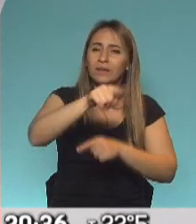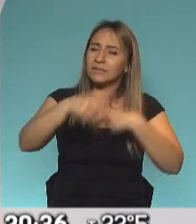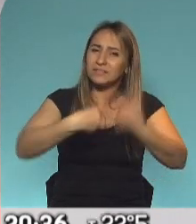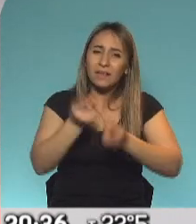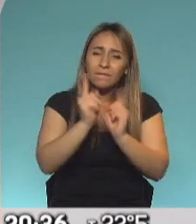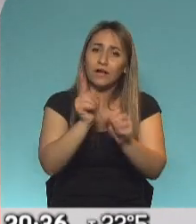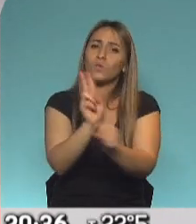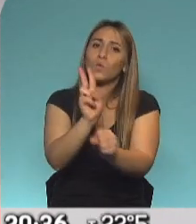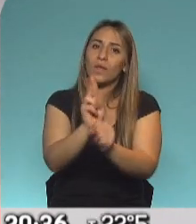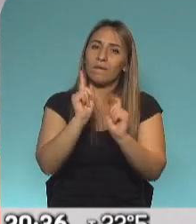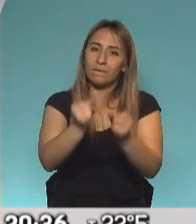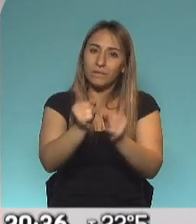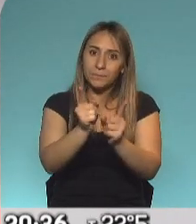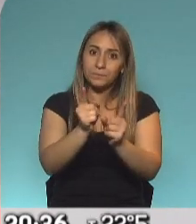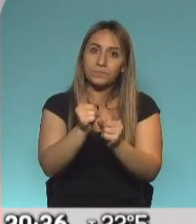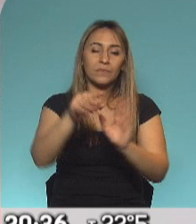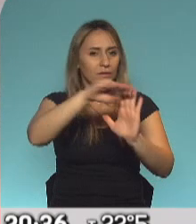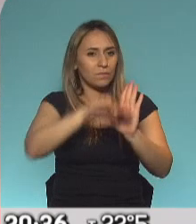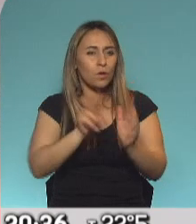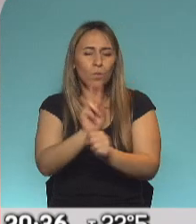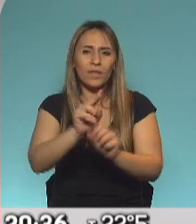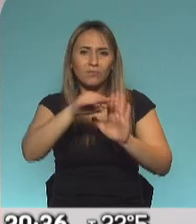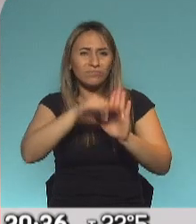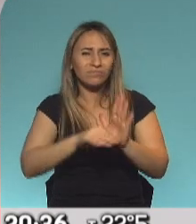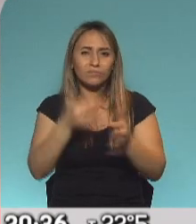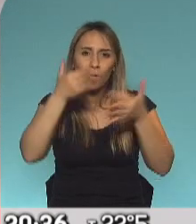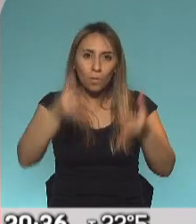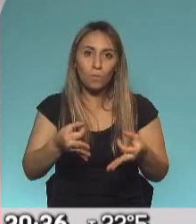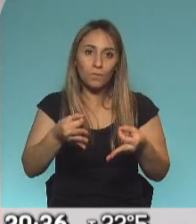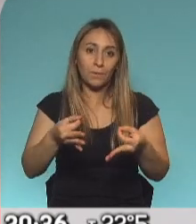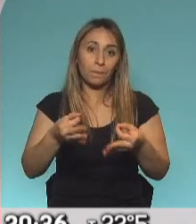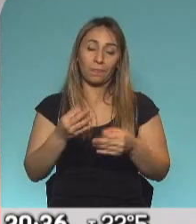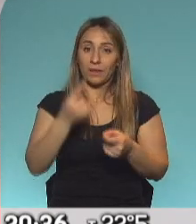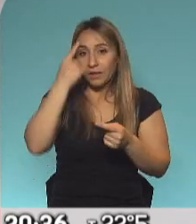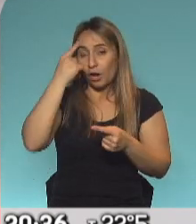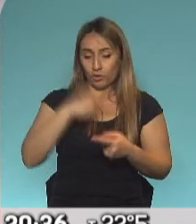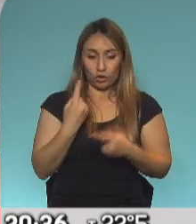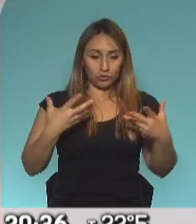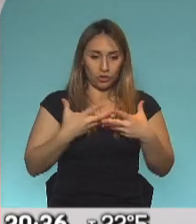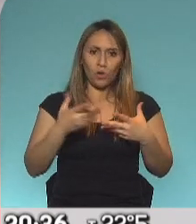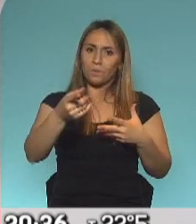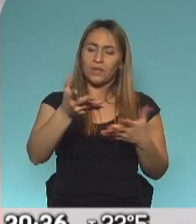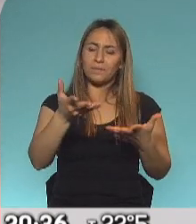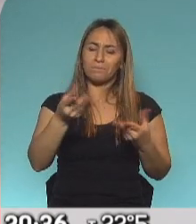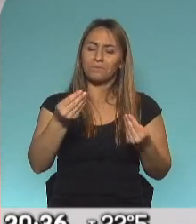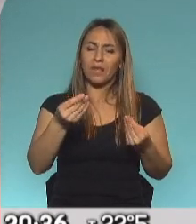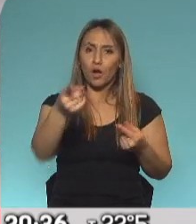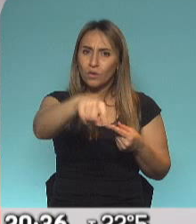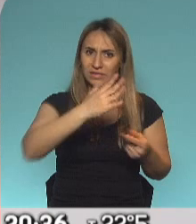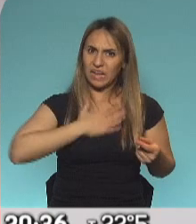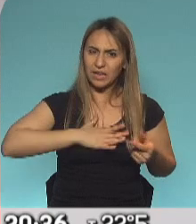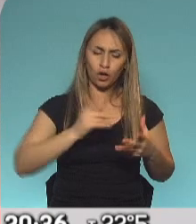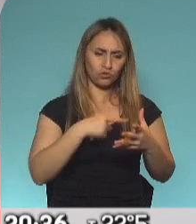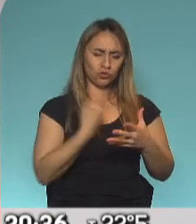cuidando, que tomen todos los recaudos necesarios y que creo que nosotros, que se queden bien tranquilos, que